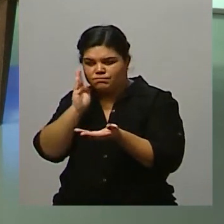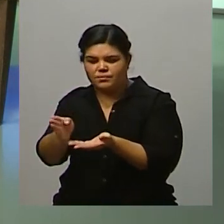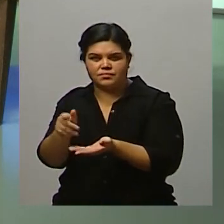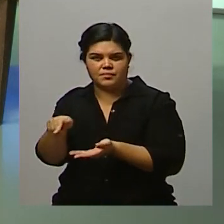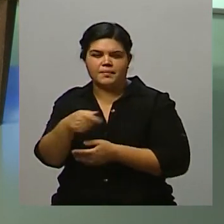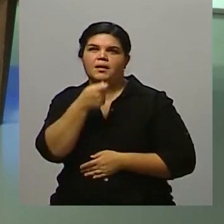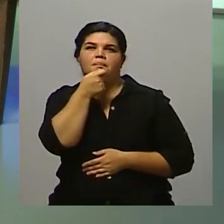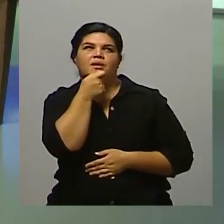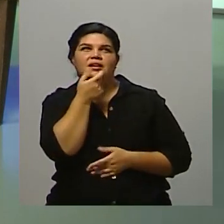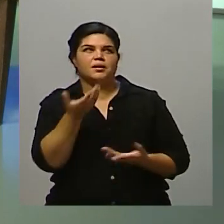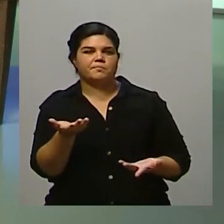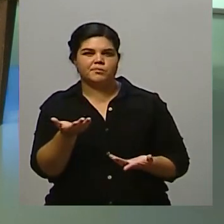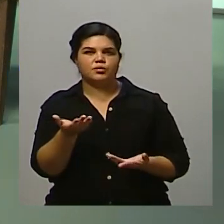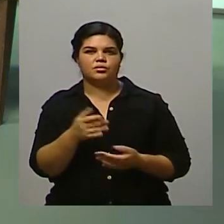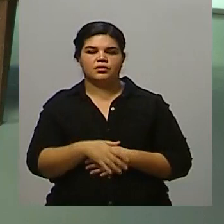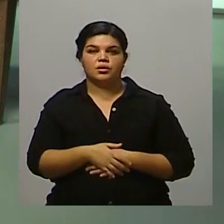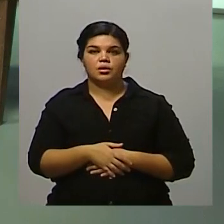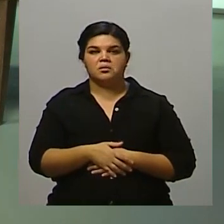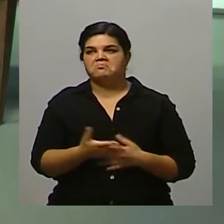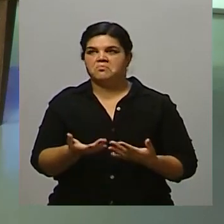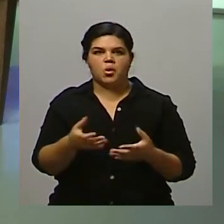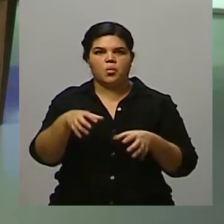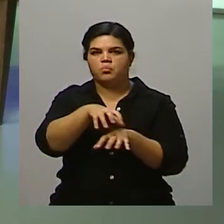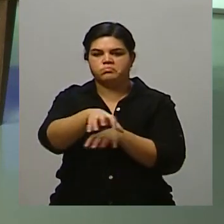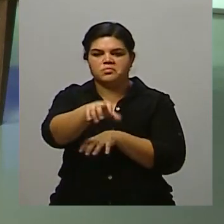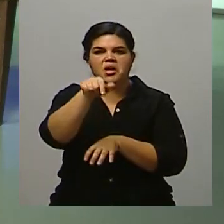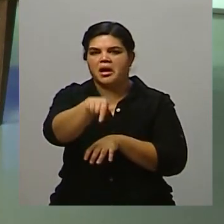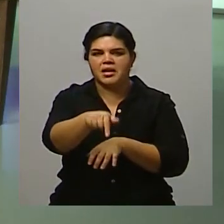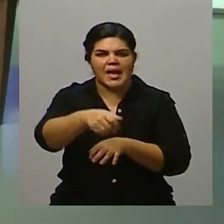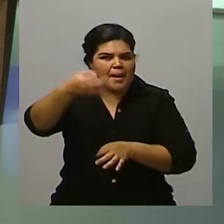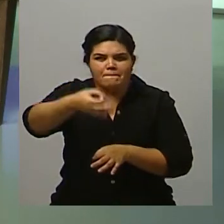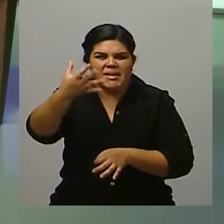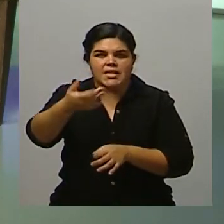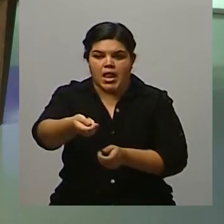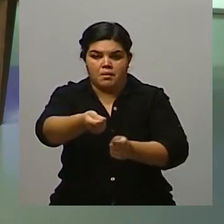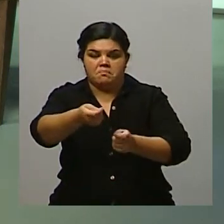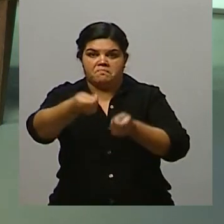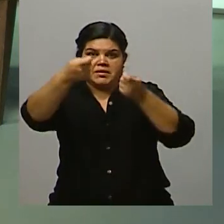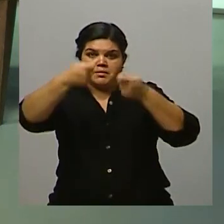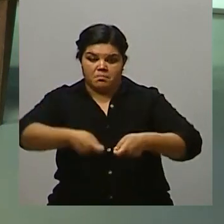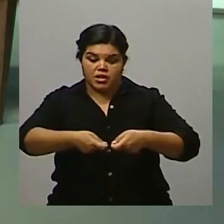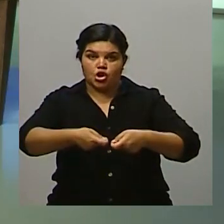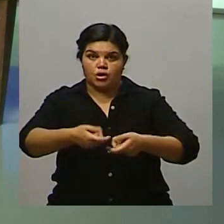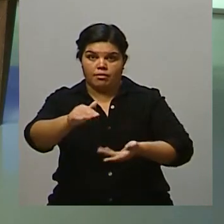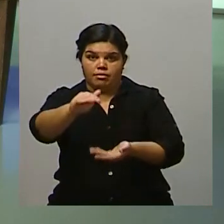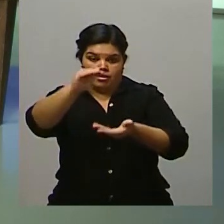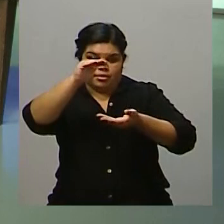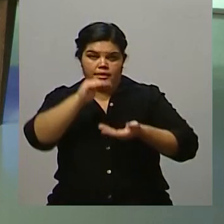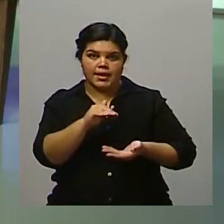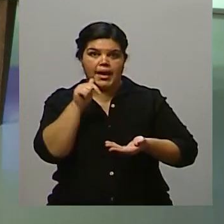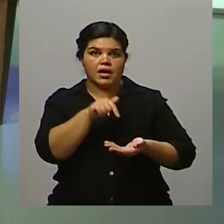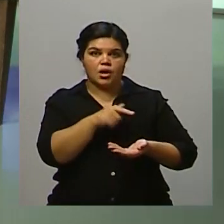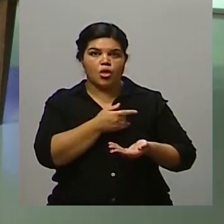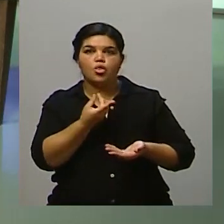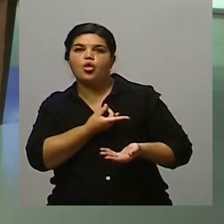Si una entidad, una organización, alguien te provee un fondo específico para esto, se te va la disyuntiva de saber en qué otro lugar podías poner ese dinero,